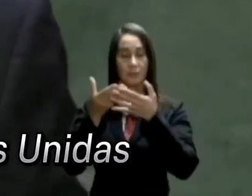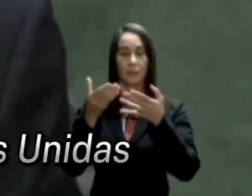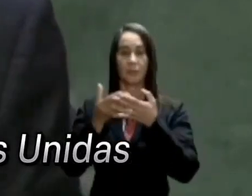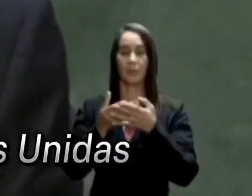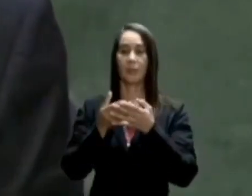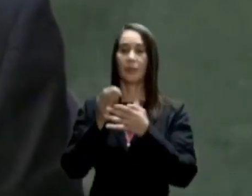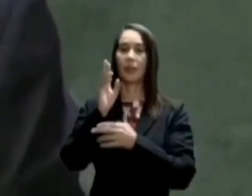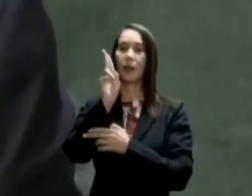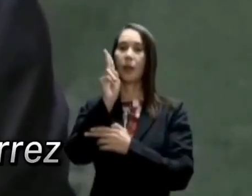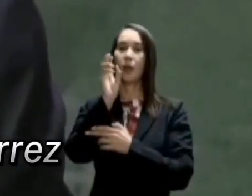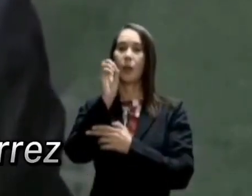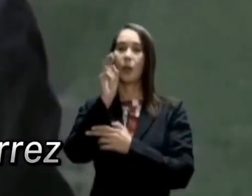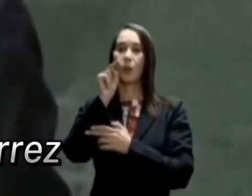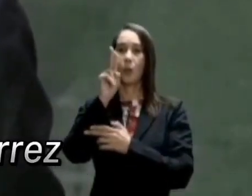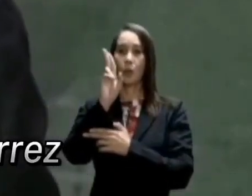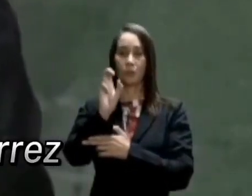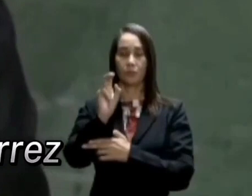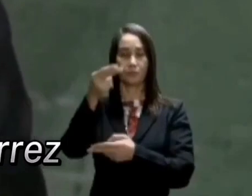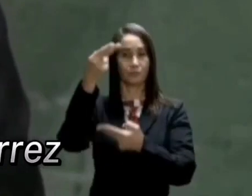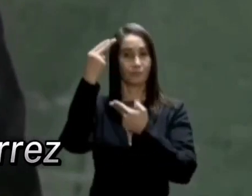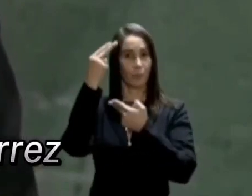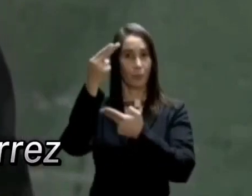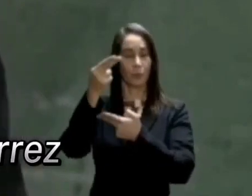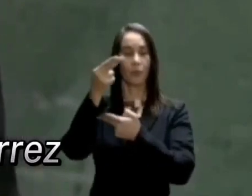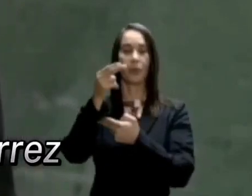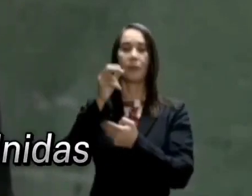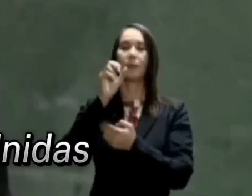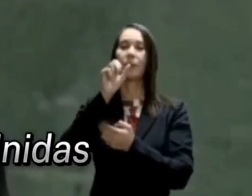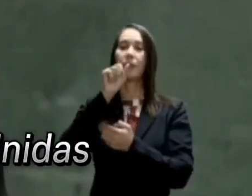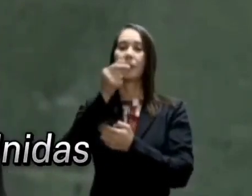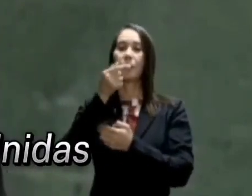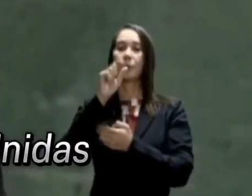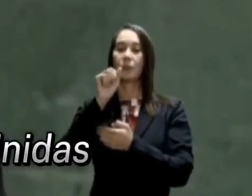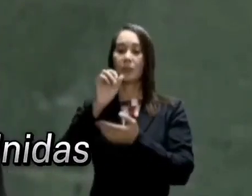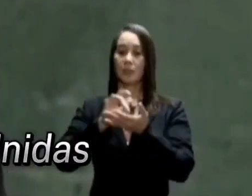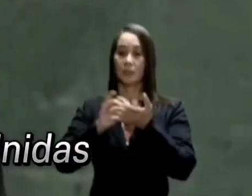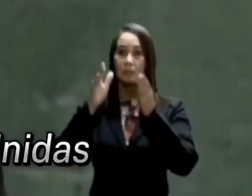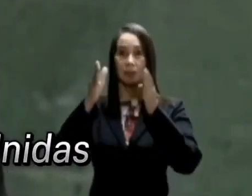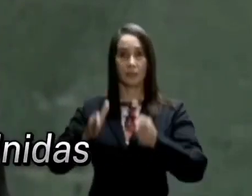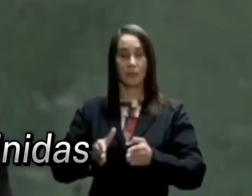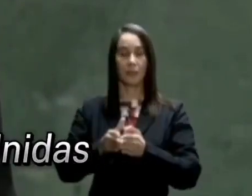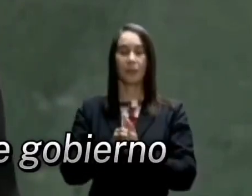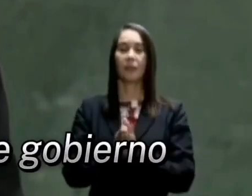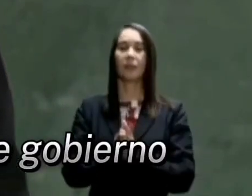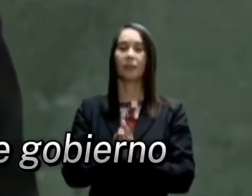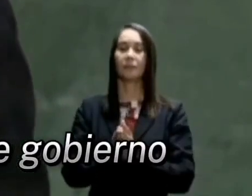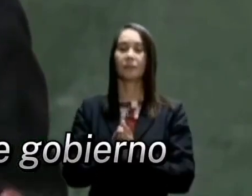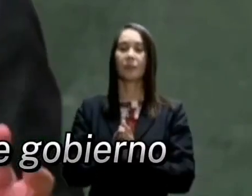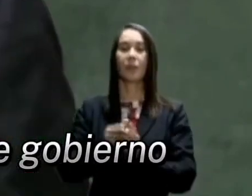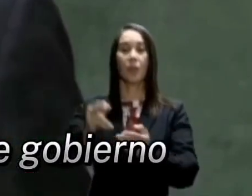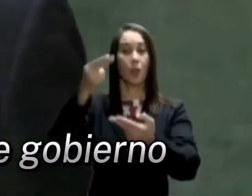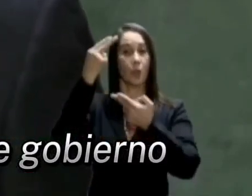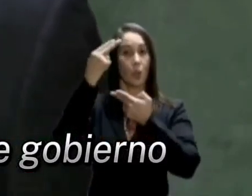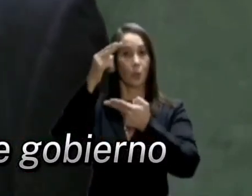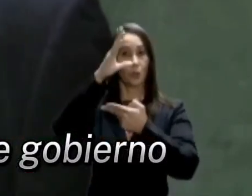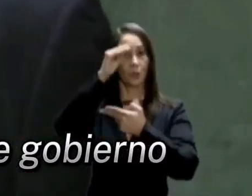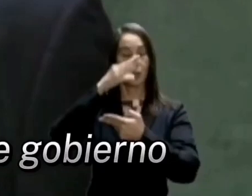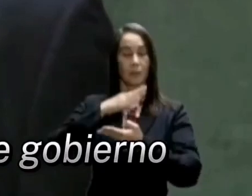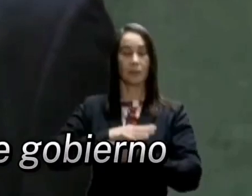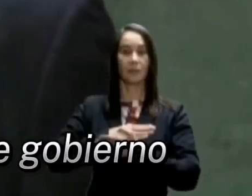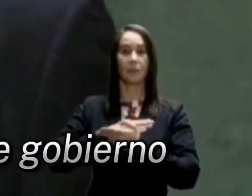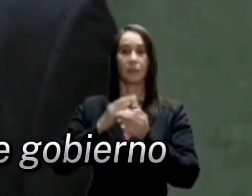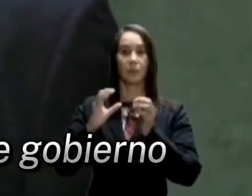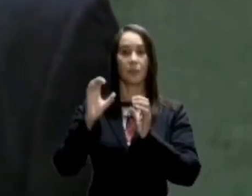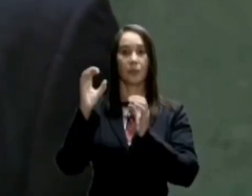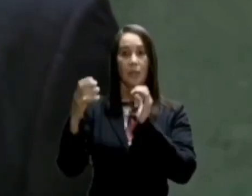de las Naciones Unidas excelentísimo señor Antonio Gutiérrez secretario general de las Naciones Unidas excelentísimo señores jefe